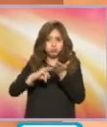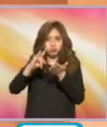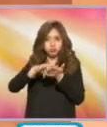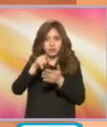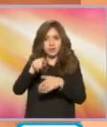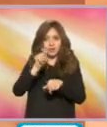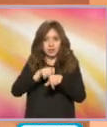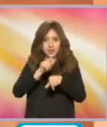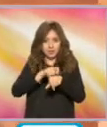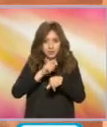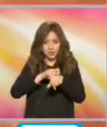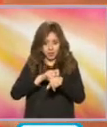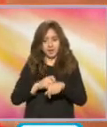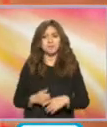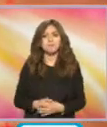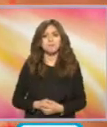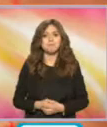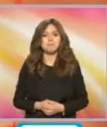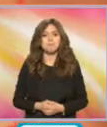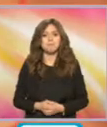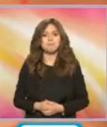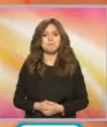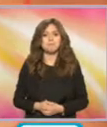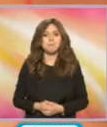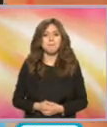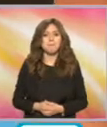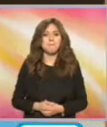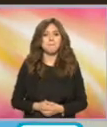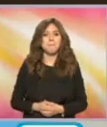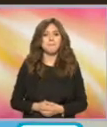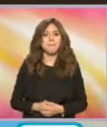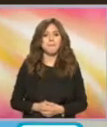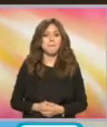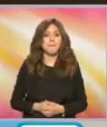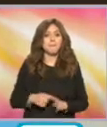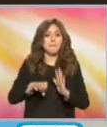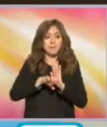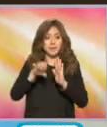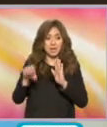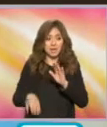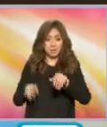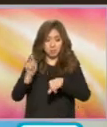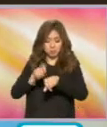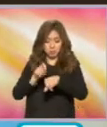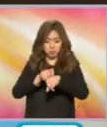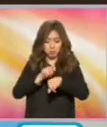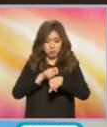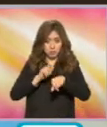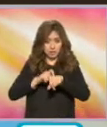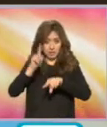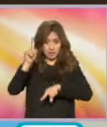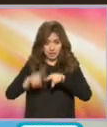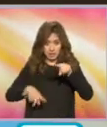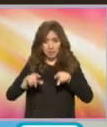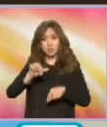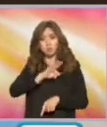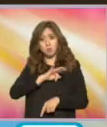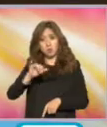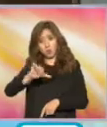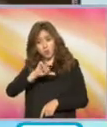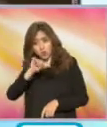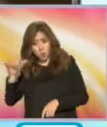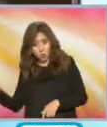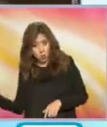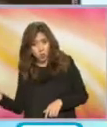tatuaje. Ok. Lo que sí podemos hacer es, al retirarnos esto, y si la cicatriz es muy grande o muy amplia el área, podríamos hacer uno que sí funcione,